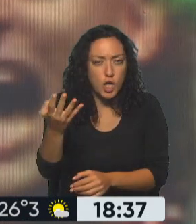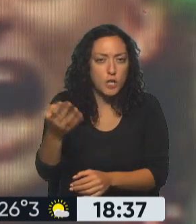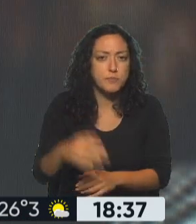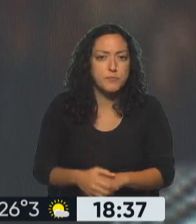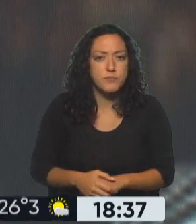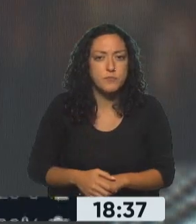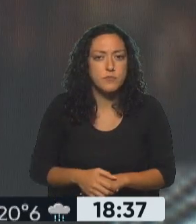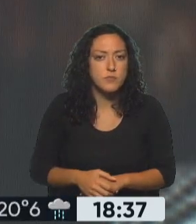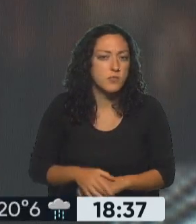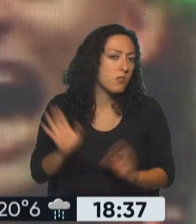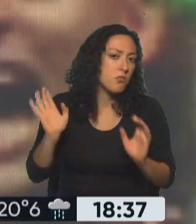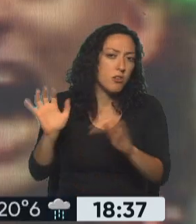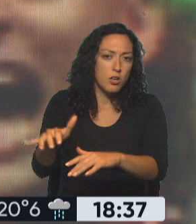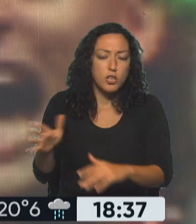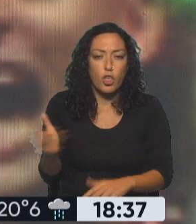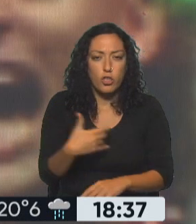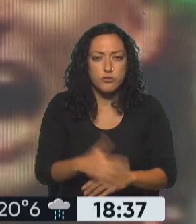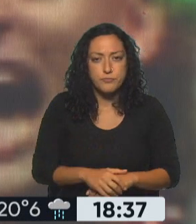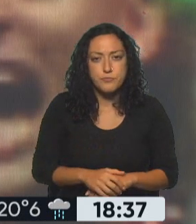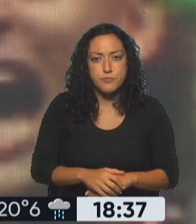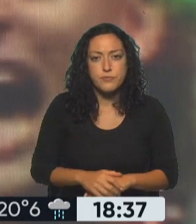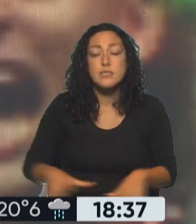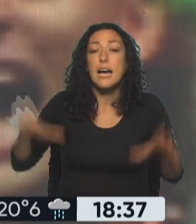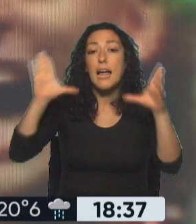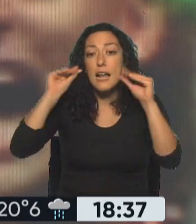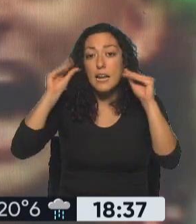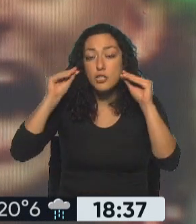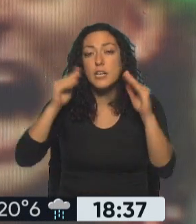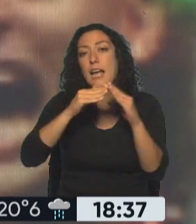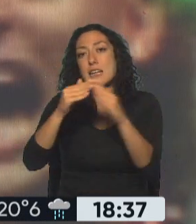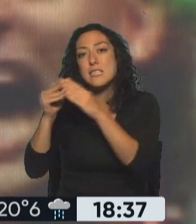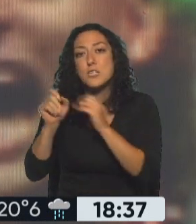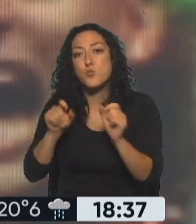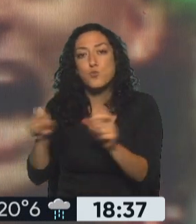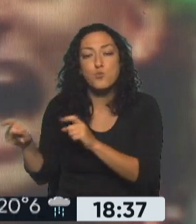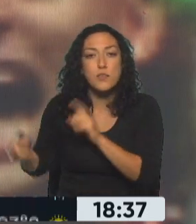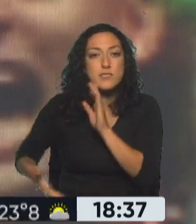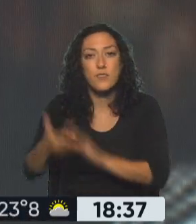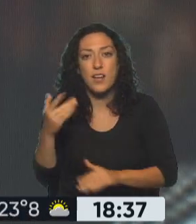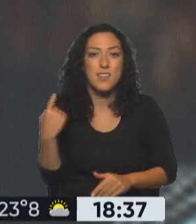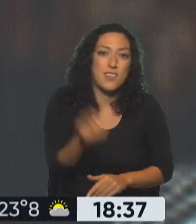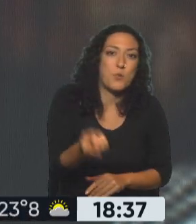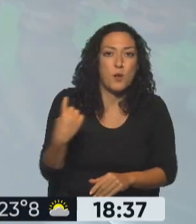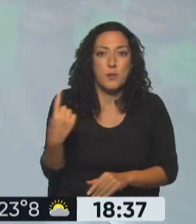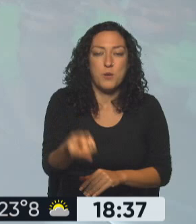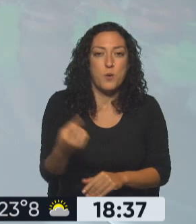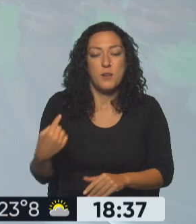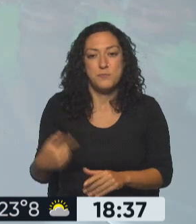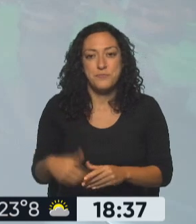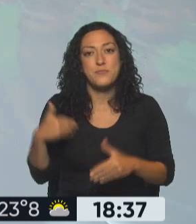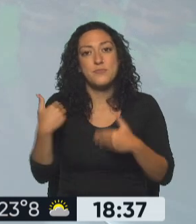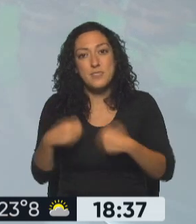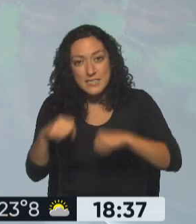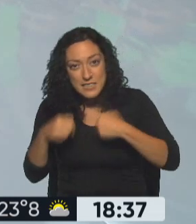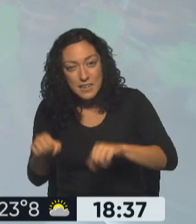ahí? Todos. Ya, todos. Salen a la noche a sus casas, los jugadores. A poder ir y volver. Después entrenarse.